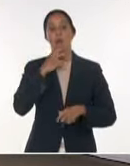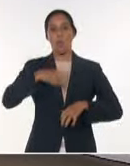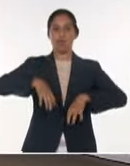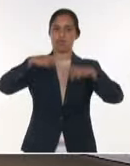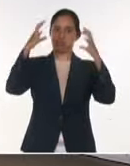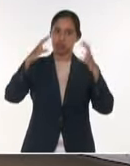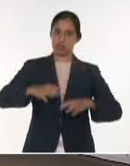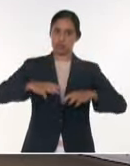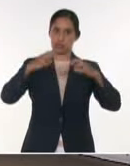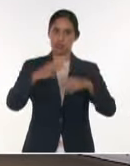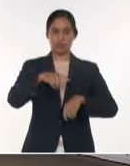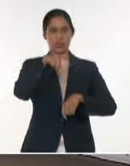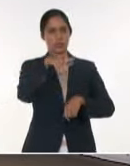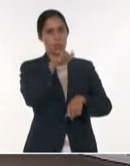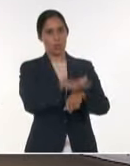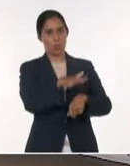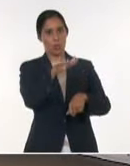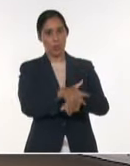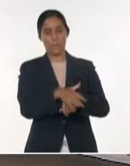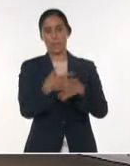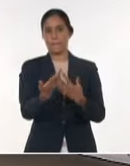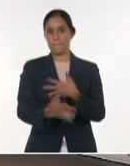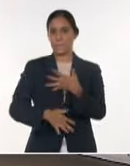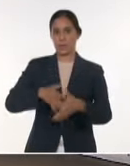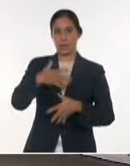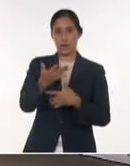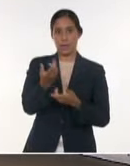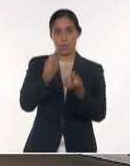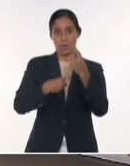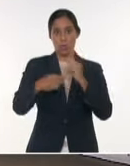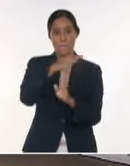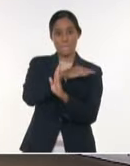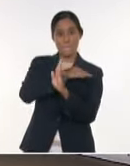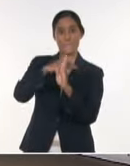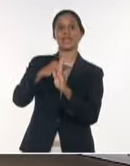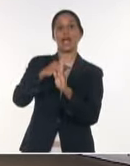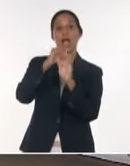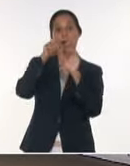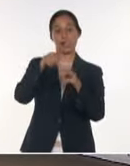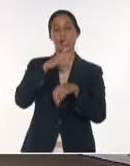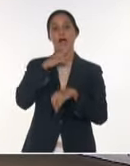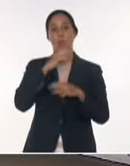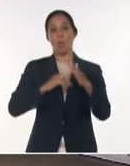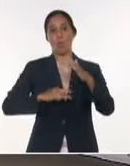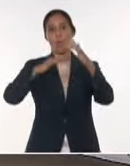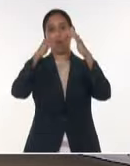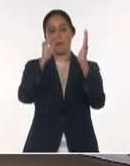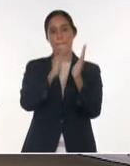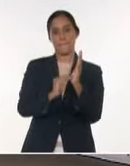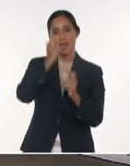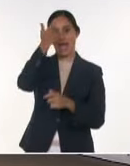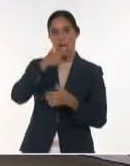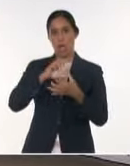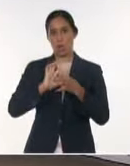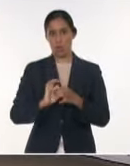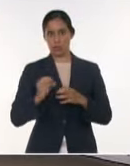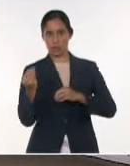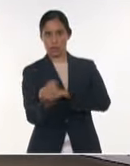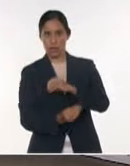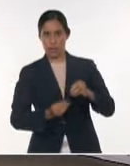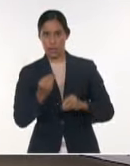favorable debido a que apenas se superó la mitad del incremento promedio histórico de agosto. La variación en el tiempo no fue